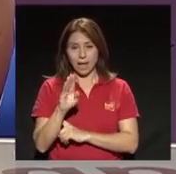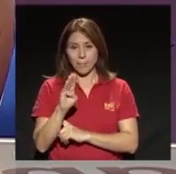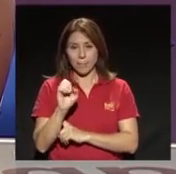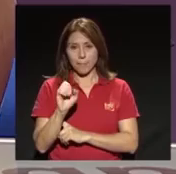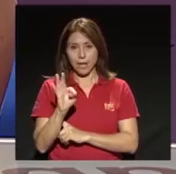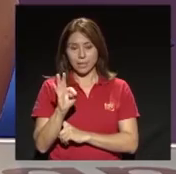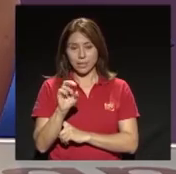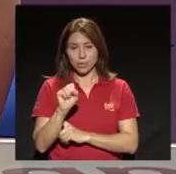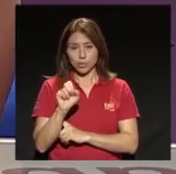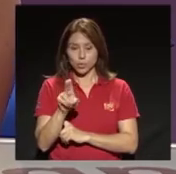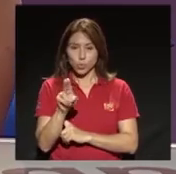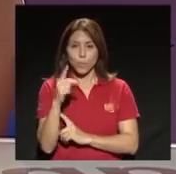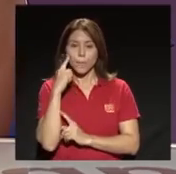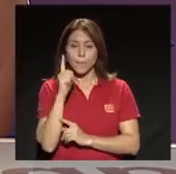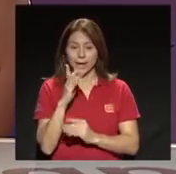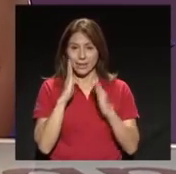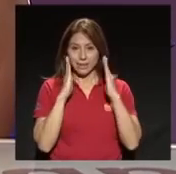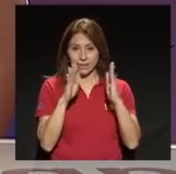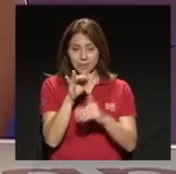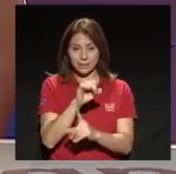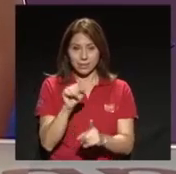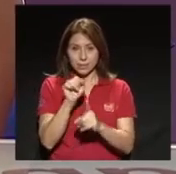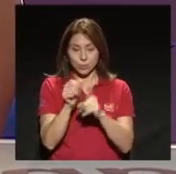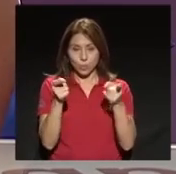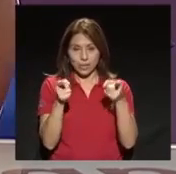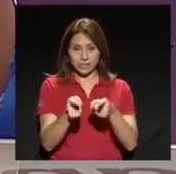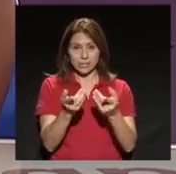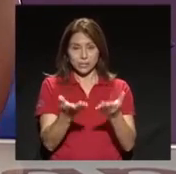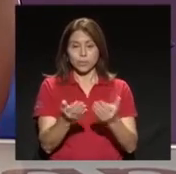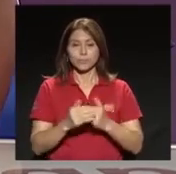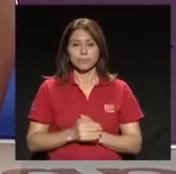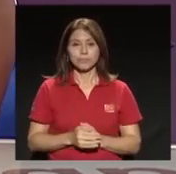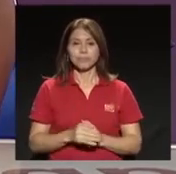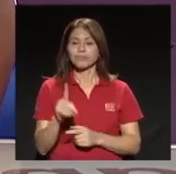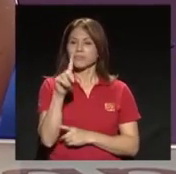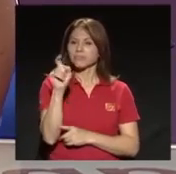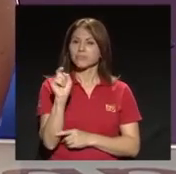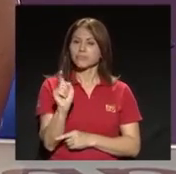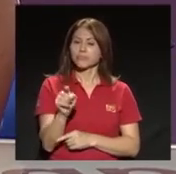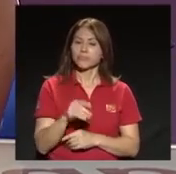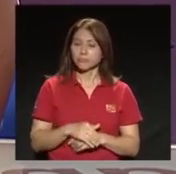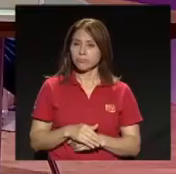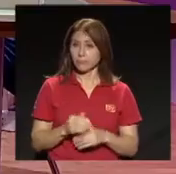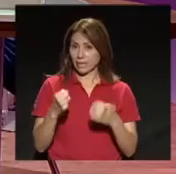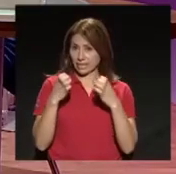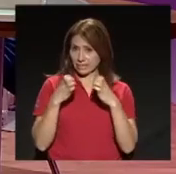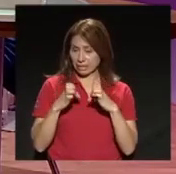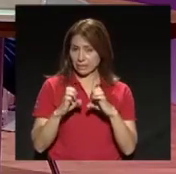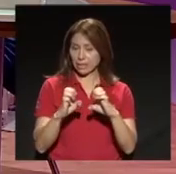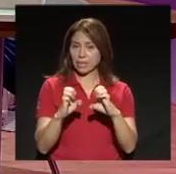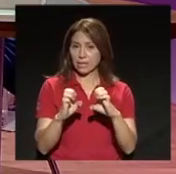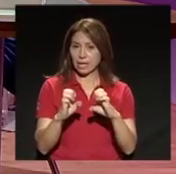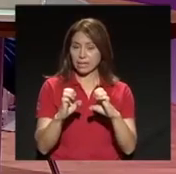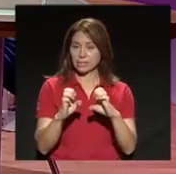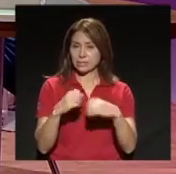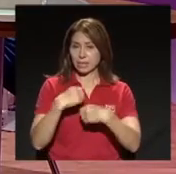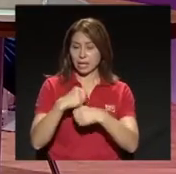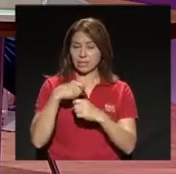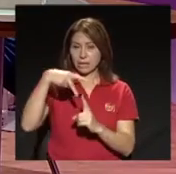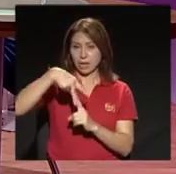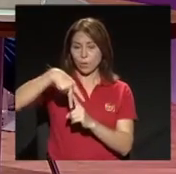atender esta situación. ¿Cuáles son las estrategias que